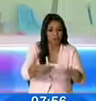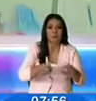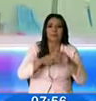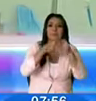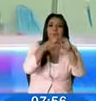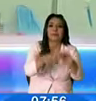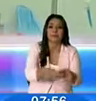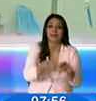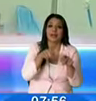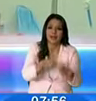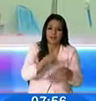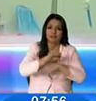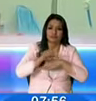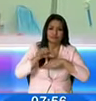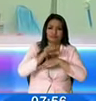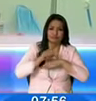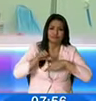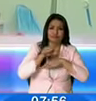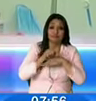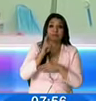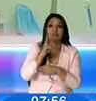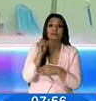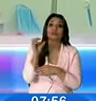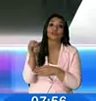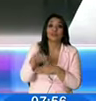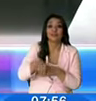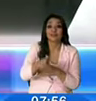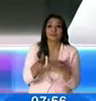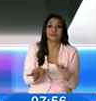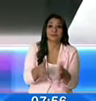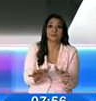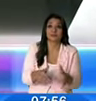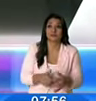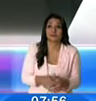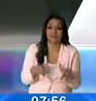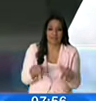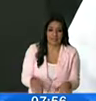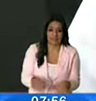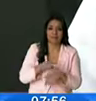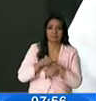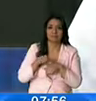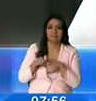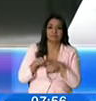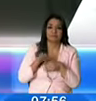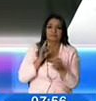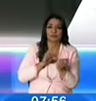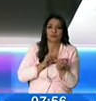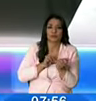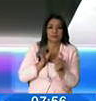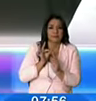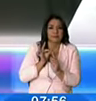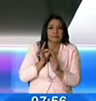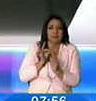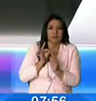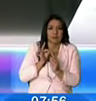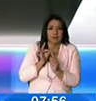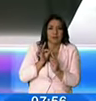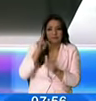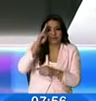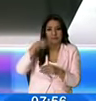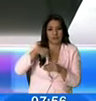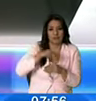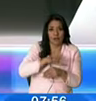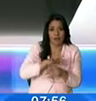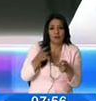tiene previsto realizar más de 200 procedimientos. Llevarán aquí las cirugías con médicos especialistas nacionales